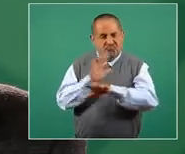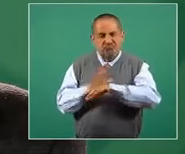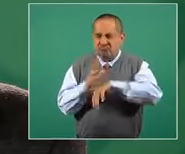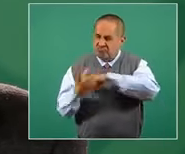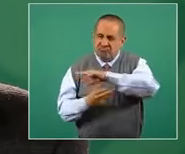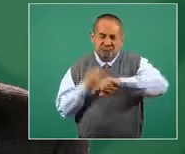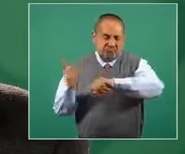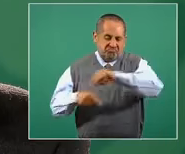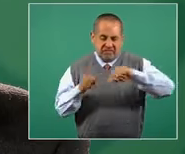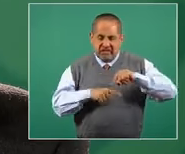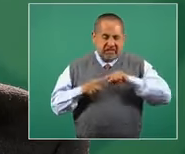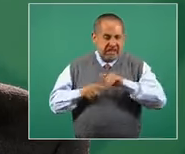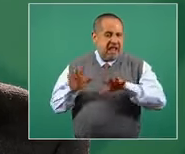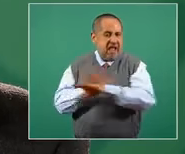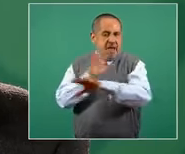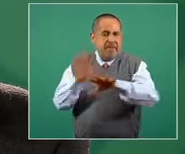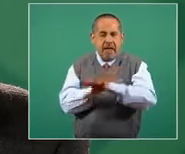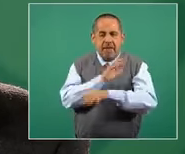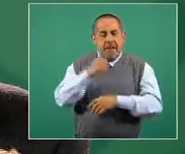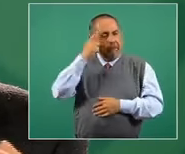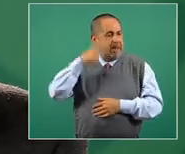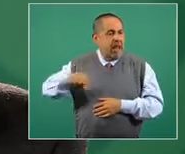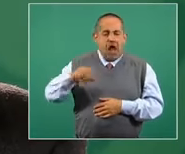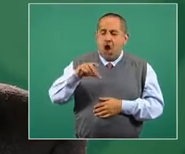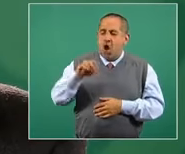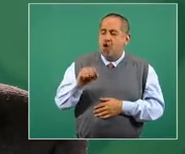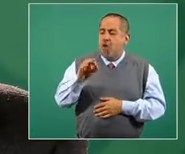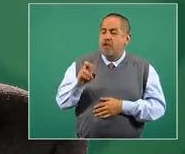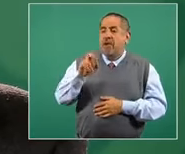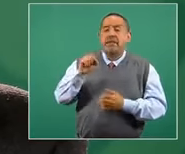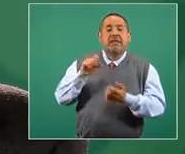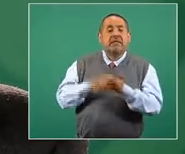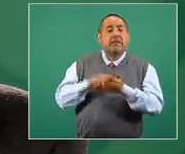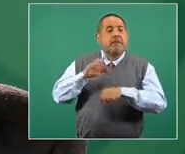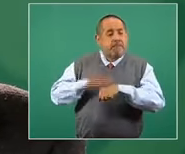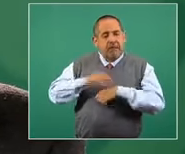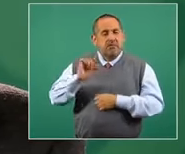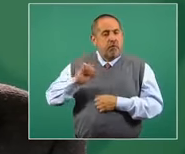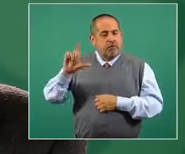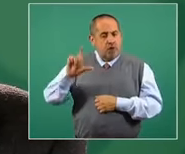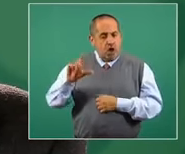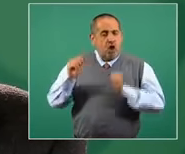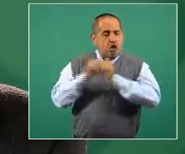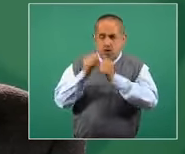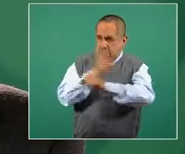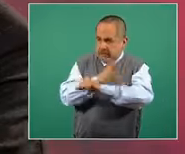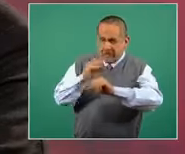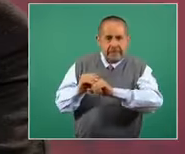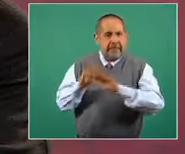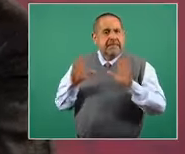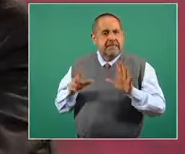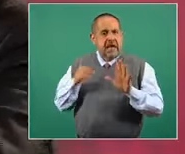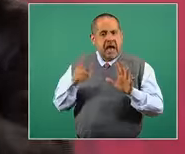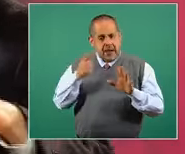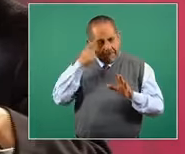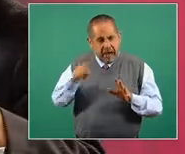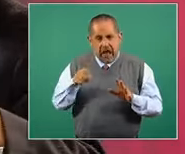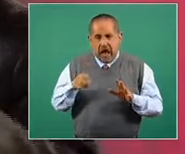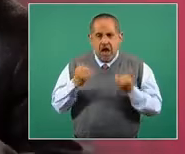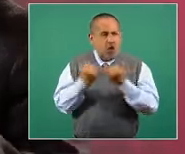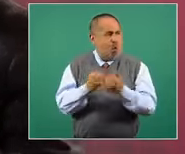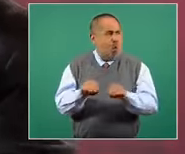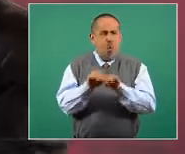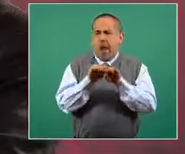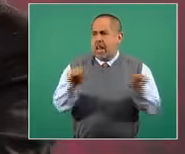a cambiar: una agencia de regulación sanitaria más profesional, completamente transparente y que le dé piso